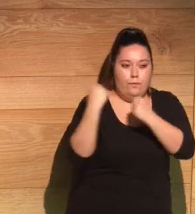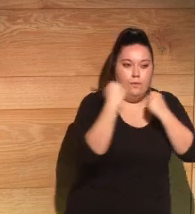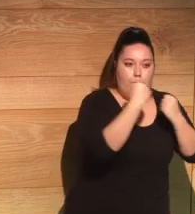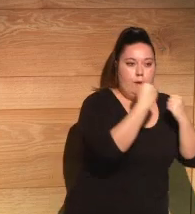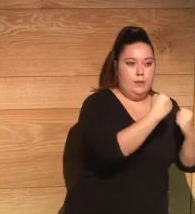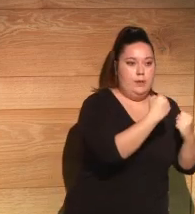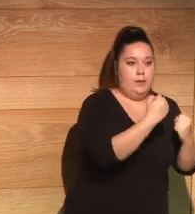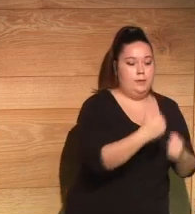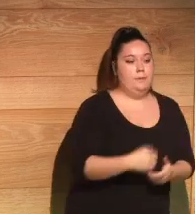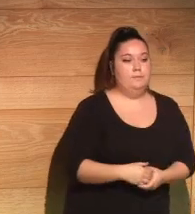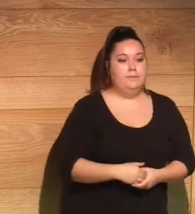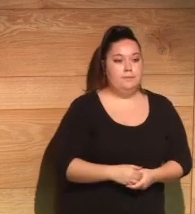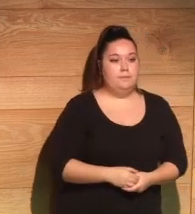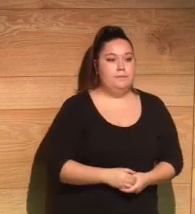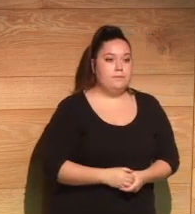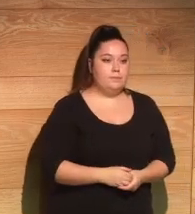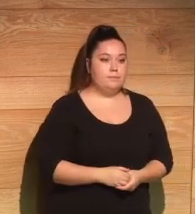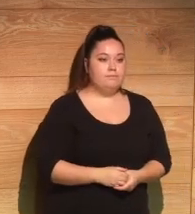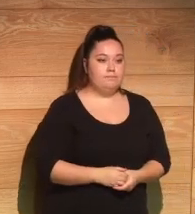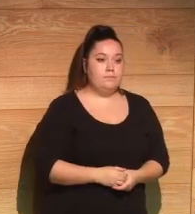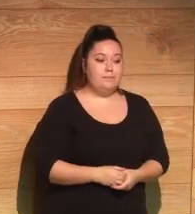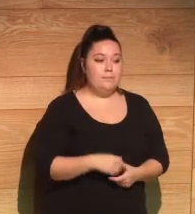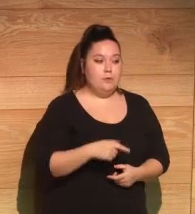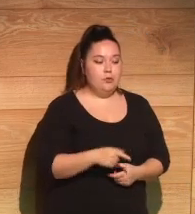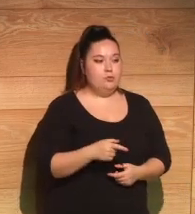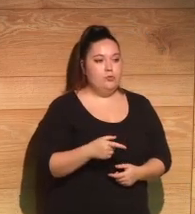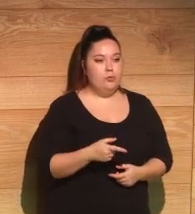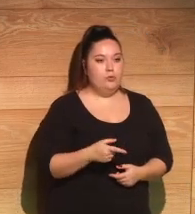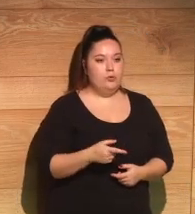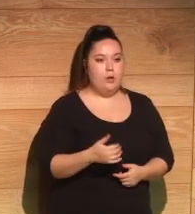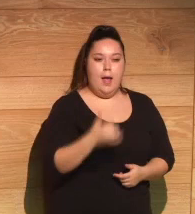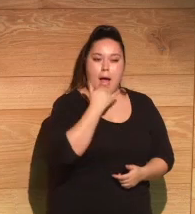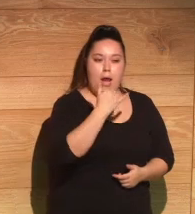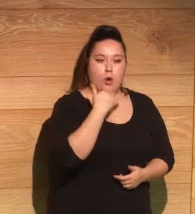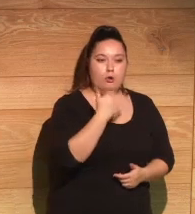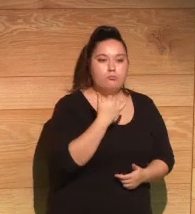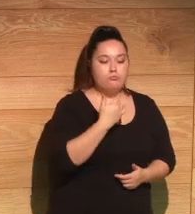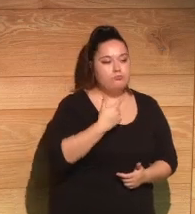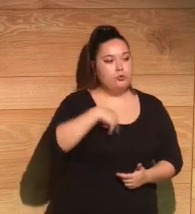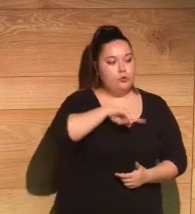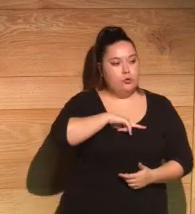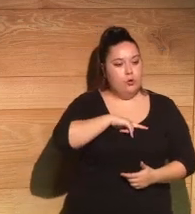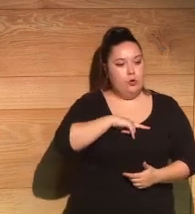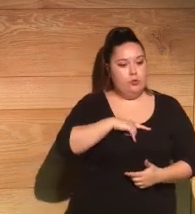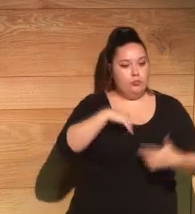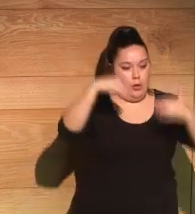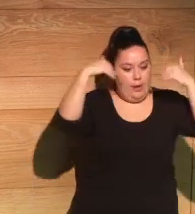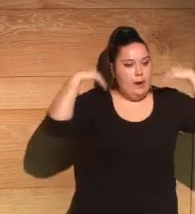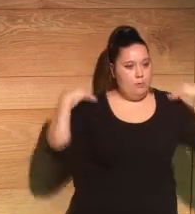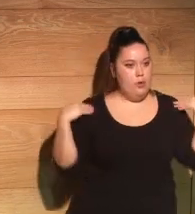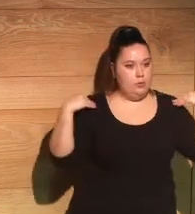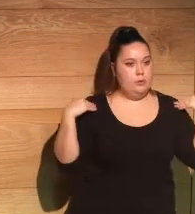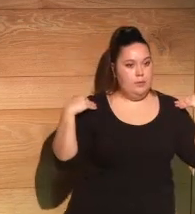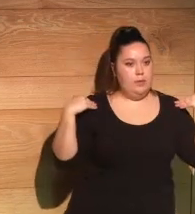edad tienen poco interés. Y esa es una tarea que yo creo que nos corresponde a todos, es decir, nos